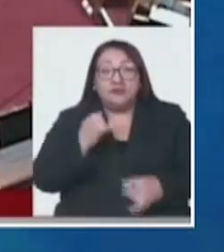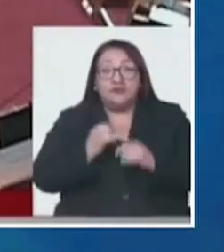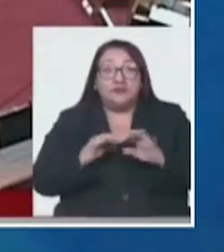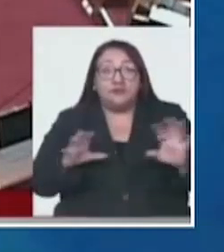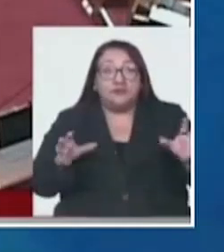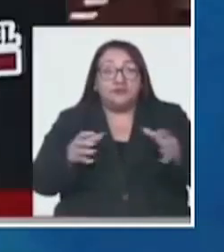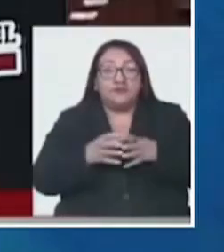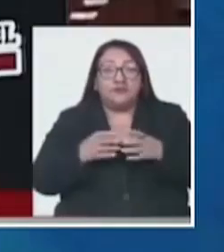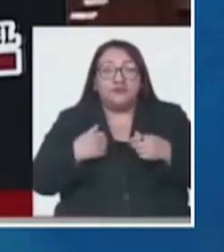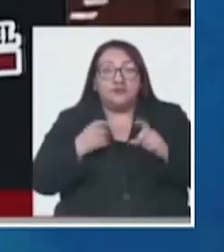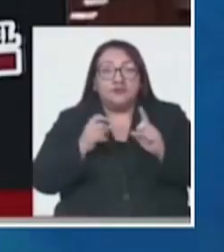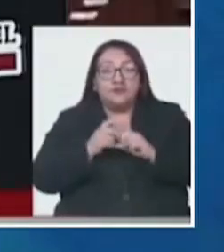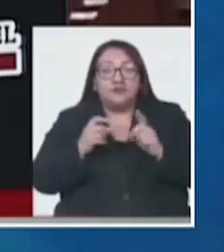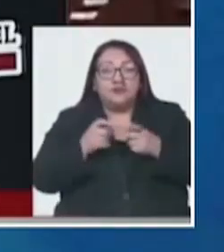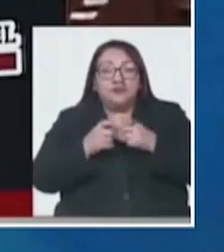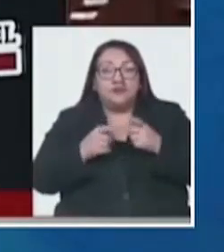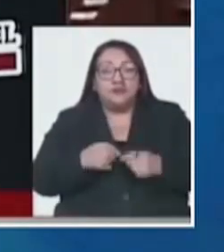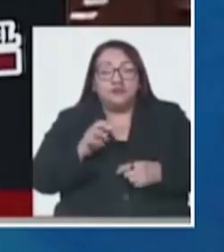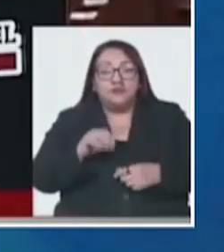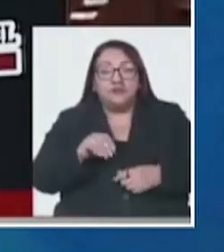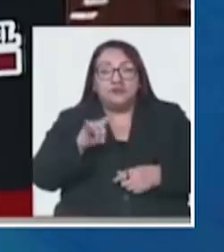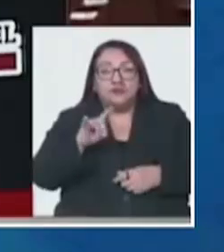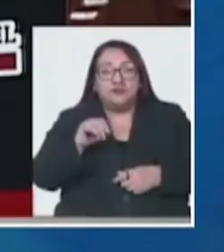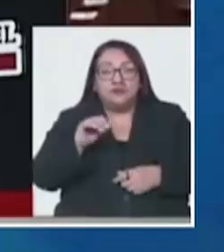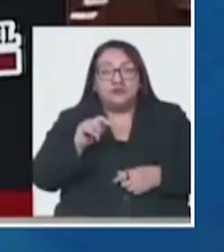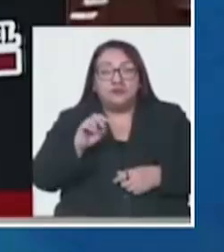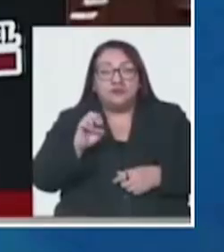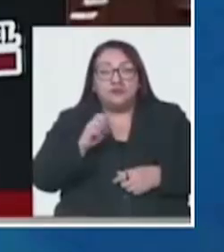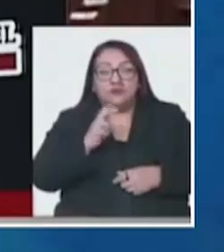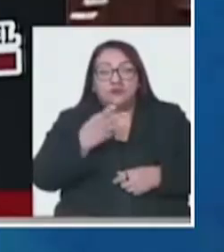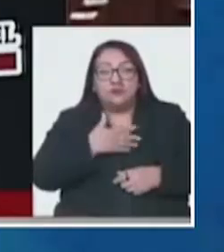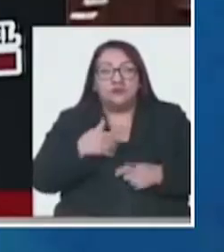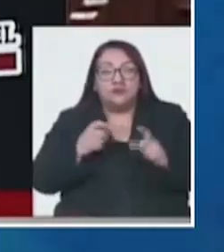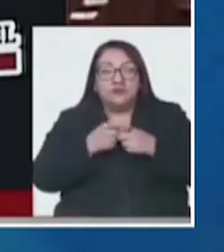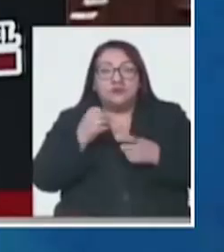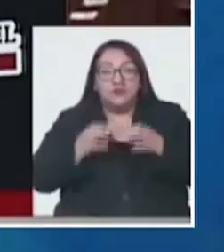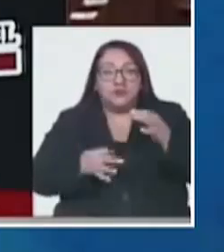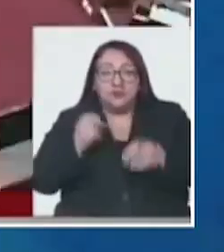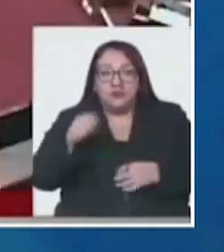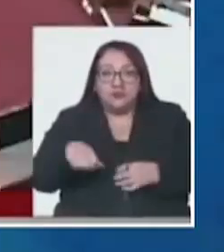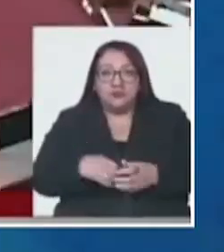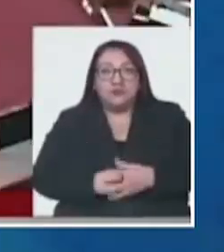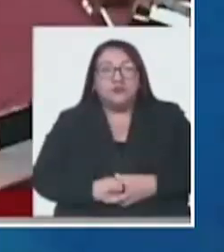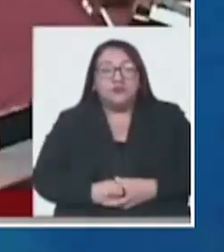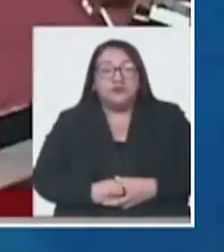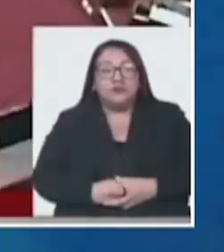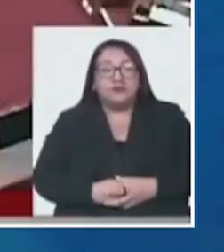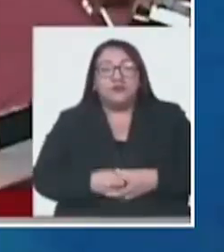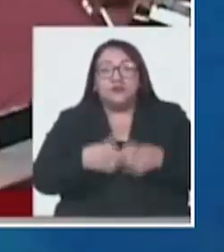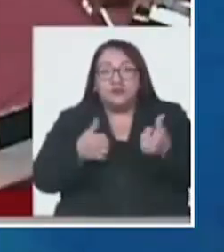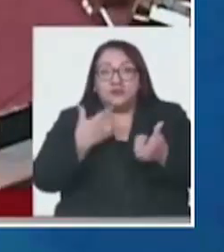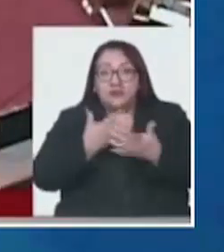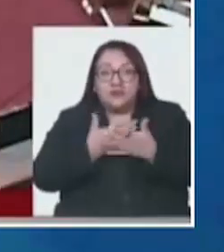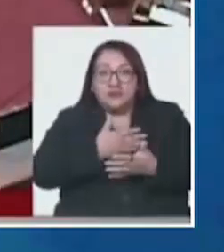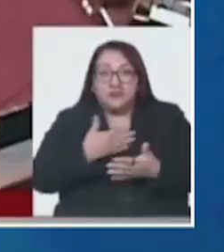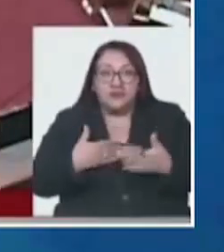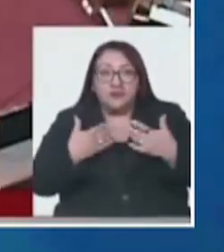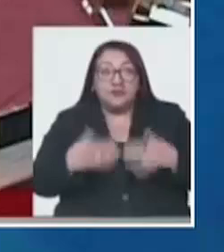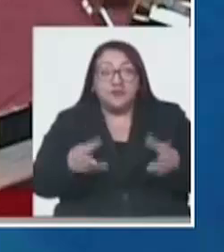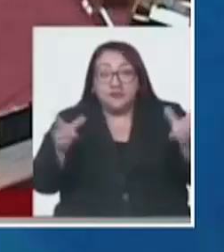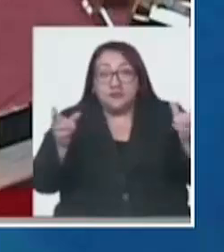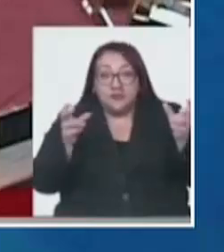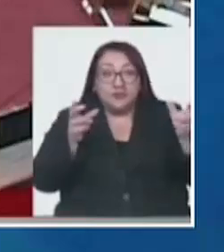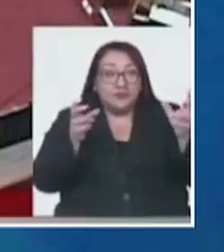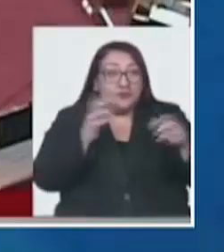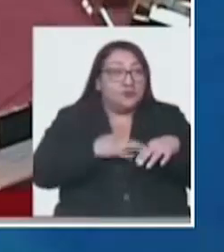Ellos sí pueden llevarse 43 mil soles, el resto, los que sí hacen patria, los que sí construyen un país, los que están en